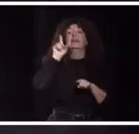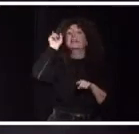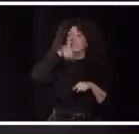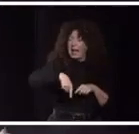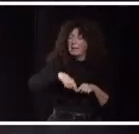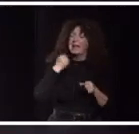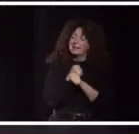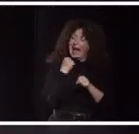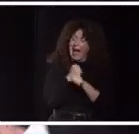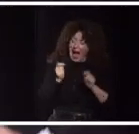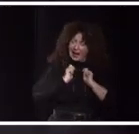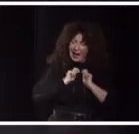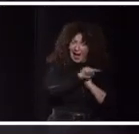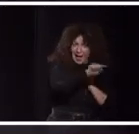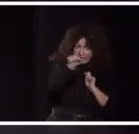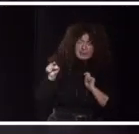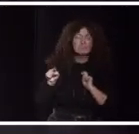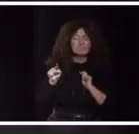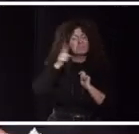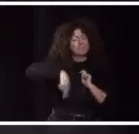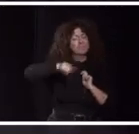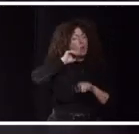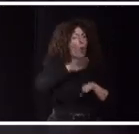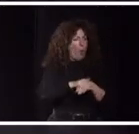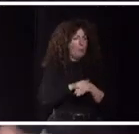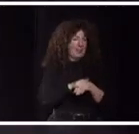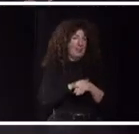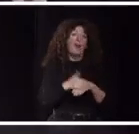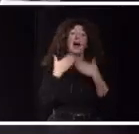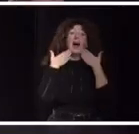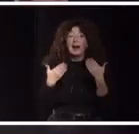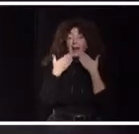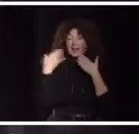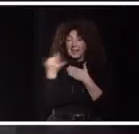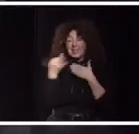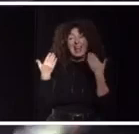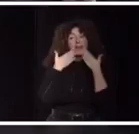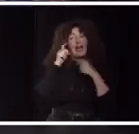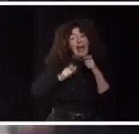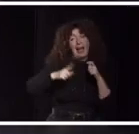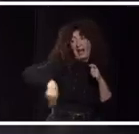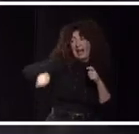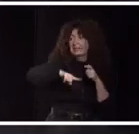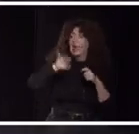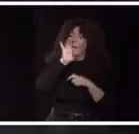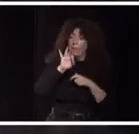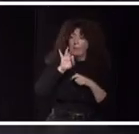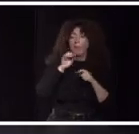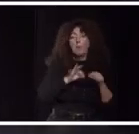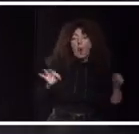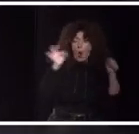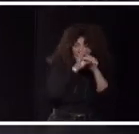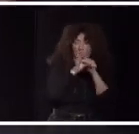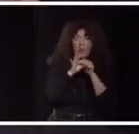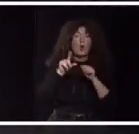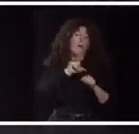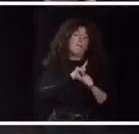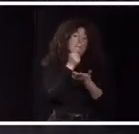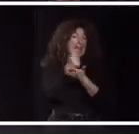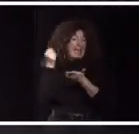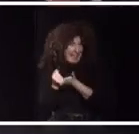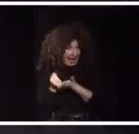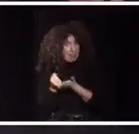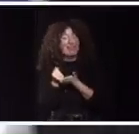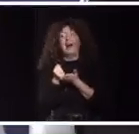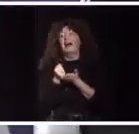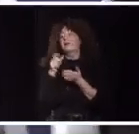unas tareas y como siempre las hemos cumplido. Y eso es gracias a la gente de Podemos, a la militancia de Podemos y a todos vosotras y